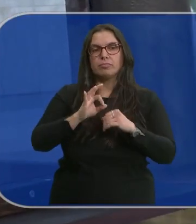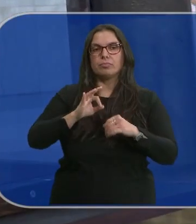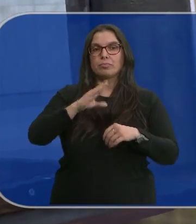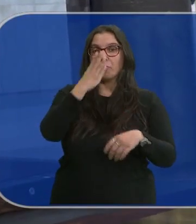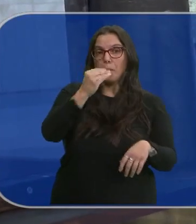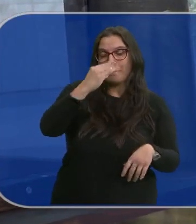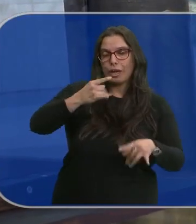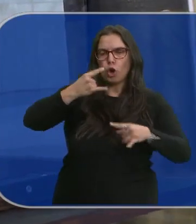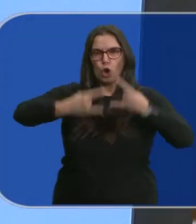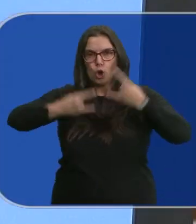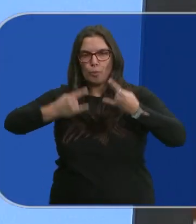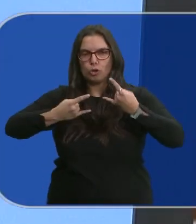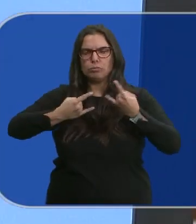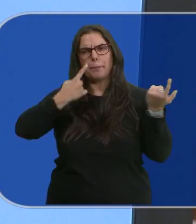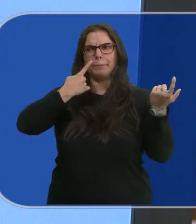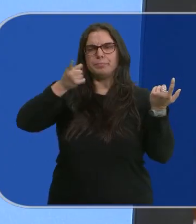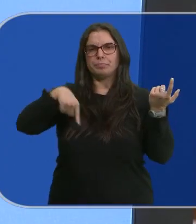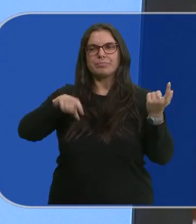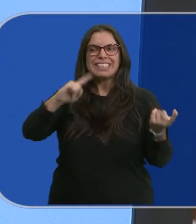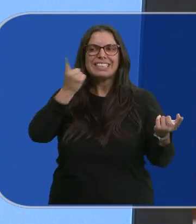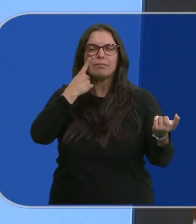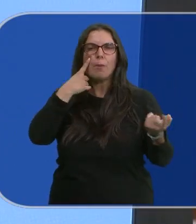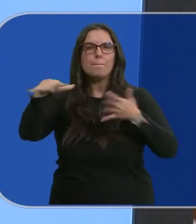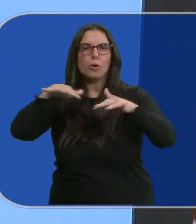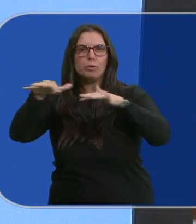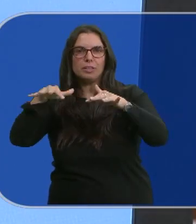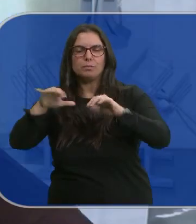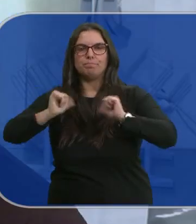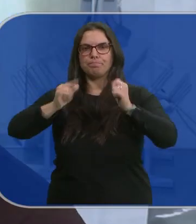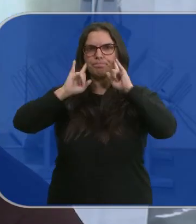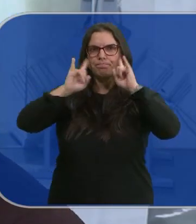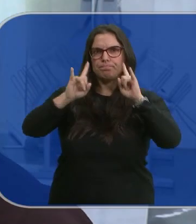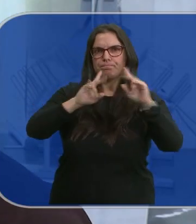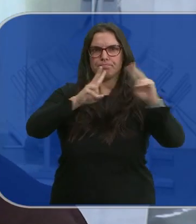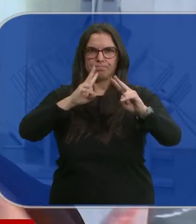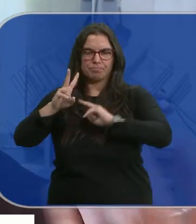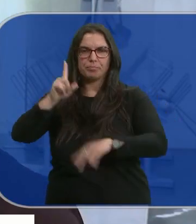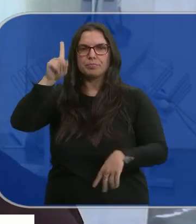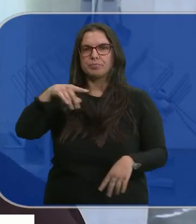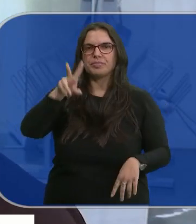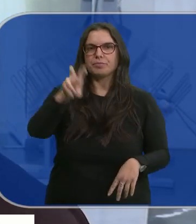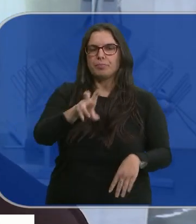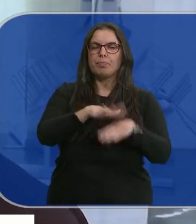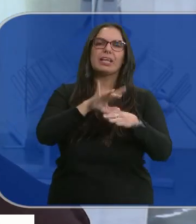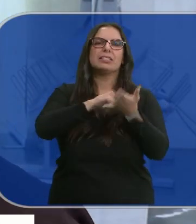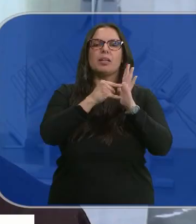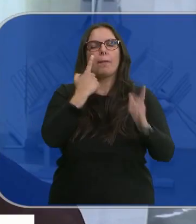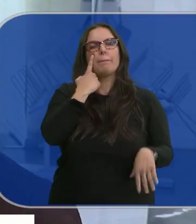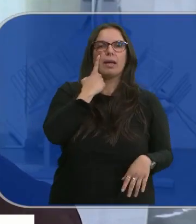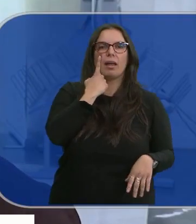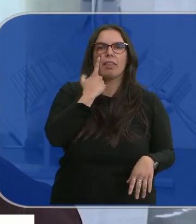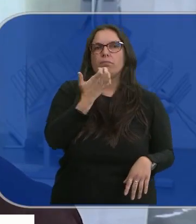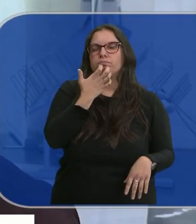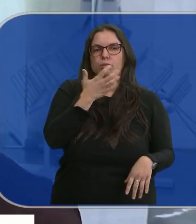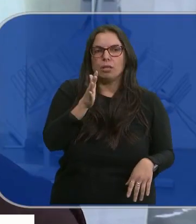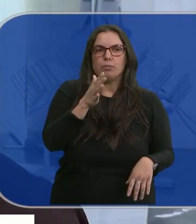robot que actúa de vigilante. Detecta el movimiento y en función de eso pues activa un sistema de alertas y respuestas. Se puede utilizar tanto para un sistema de vigilancia como